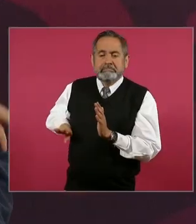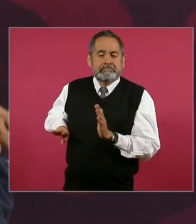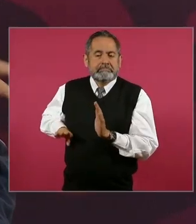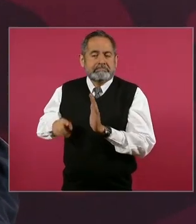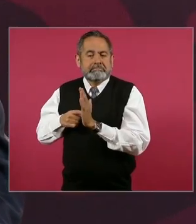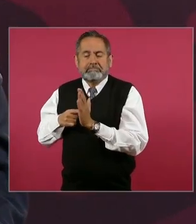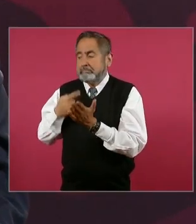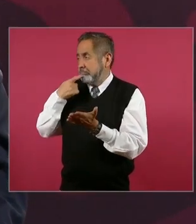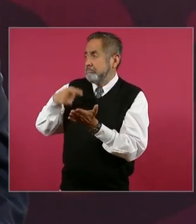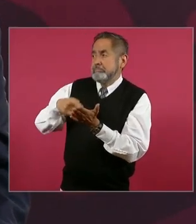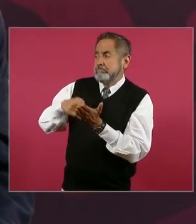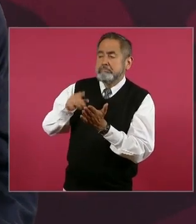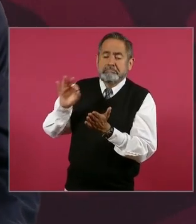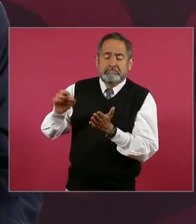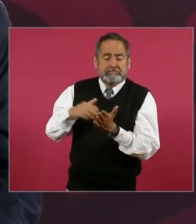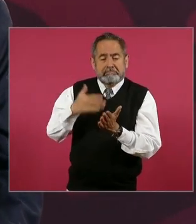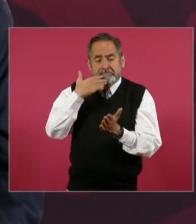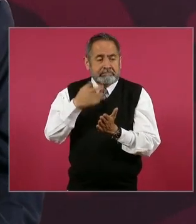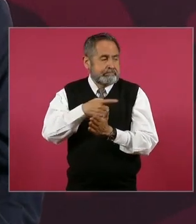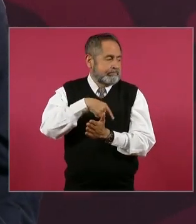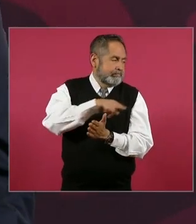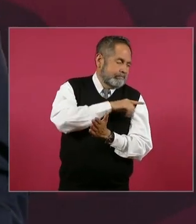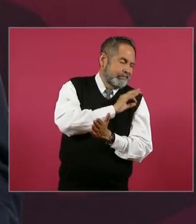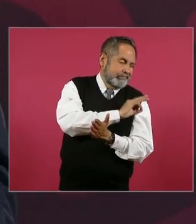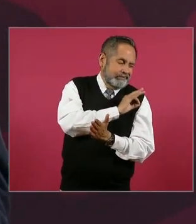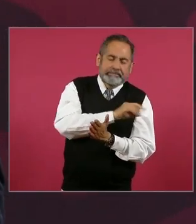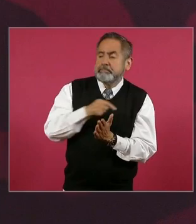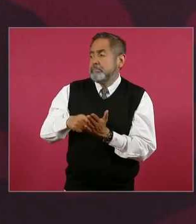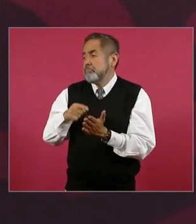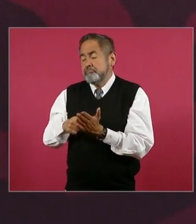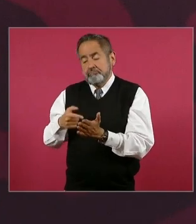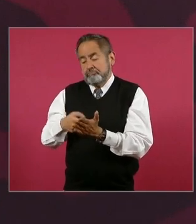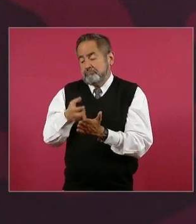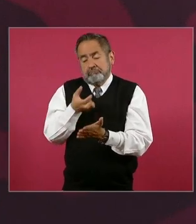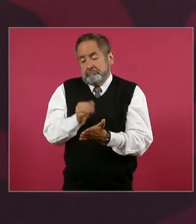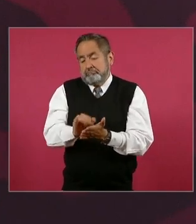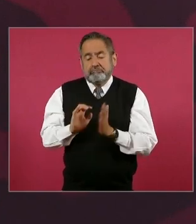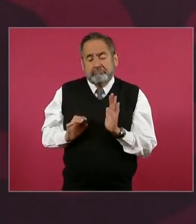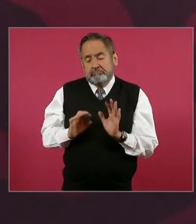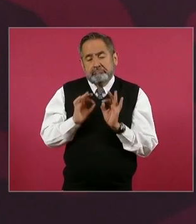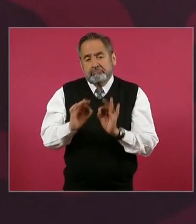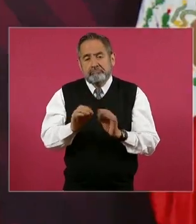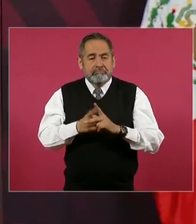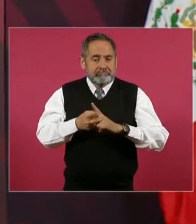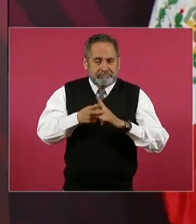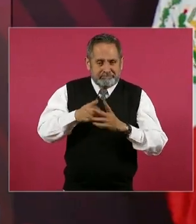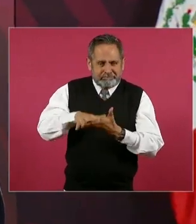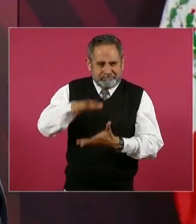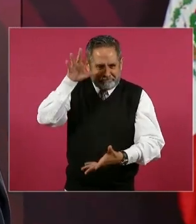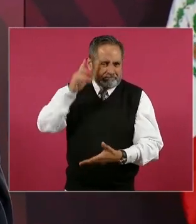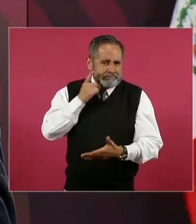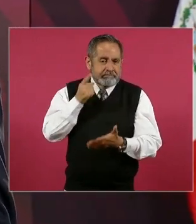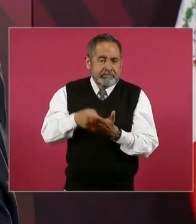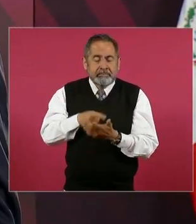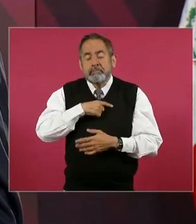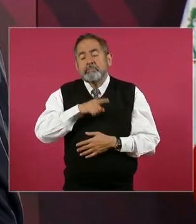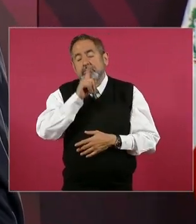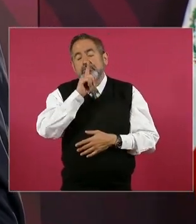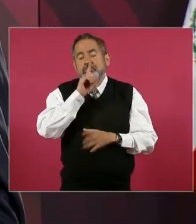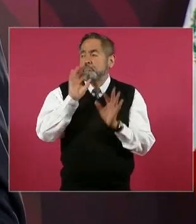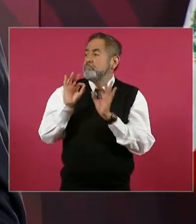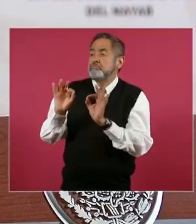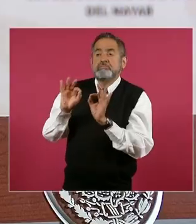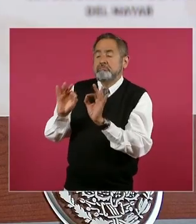se beneficiaban de lo que ellos ahora llaman sobre representación y no decían